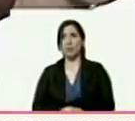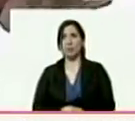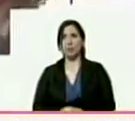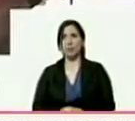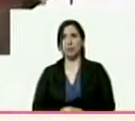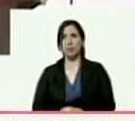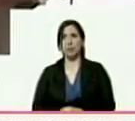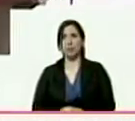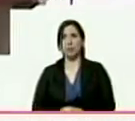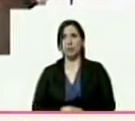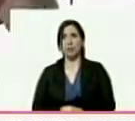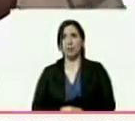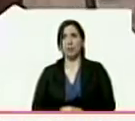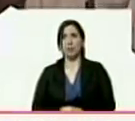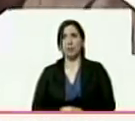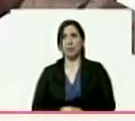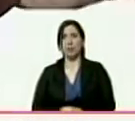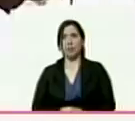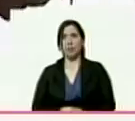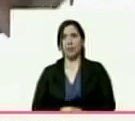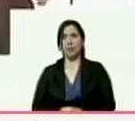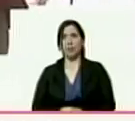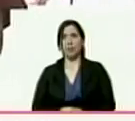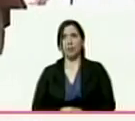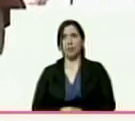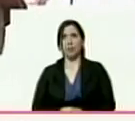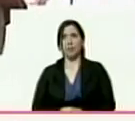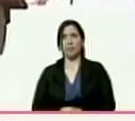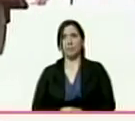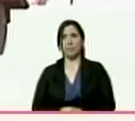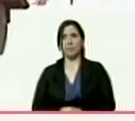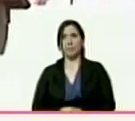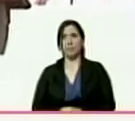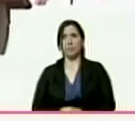pero un tiro no, con un cono puede dar un conazo,